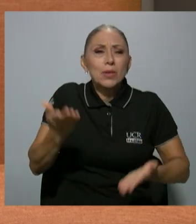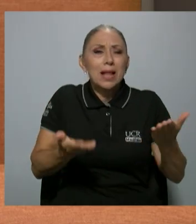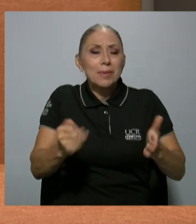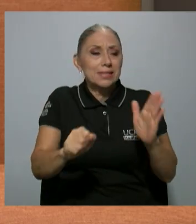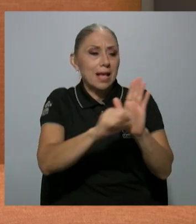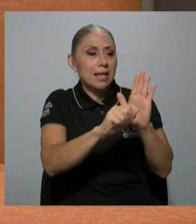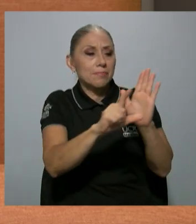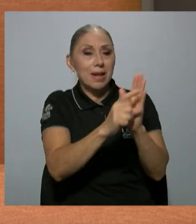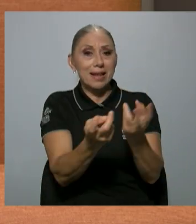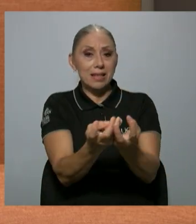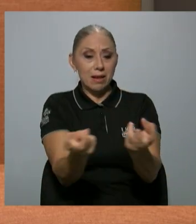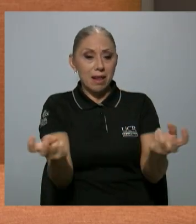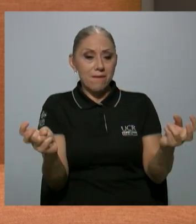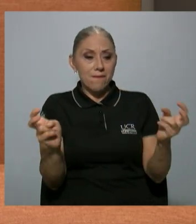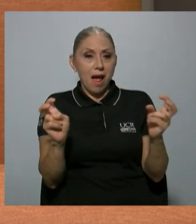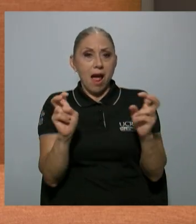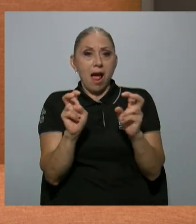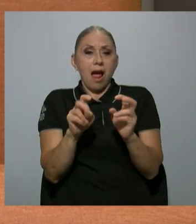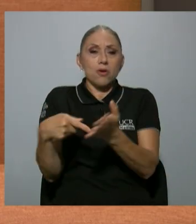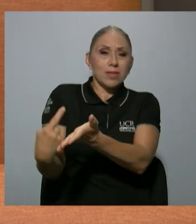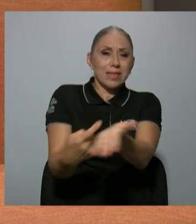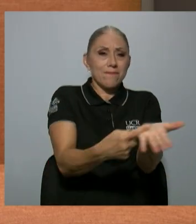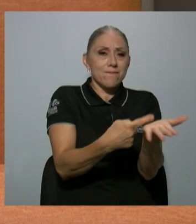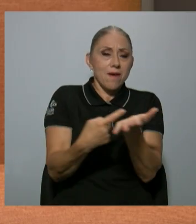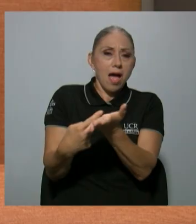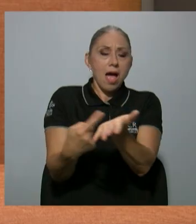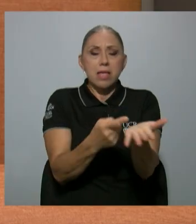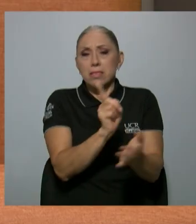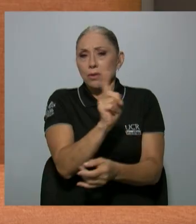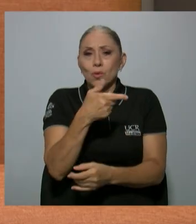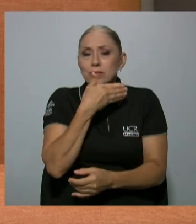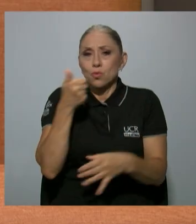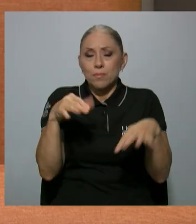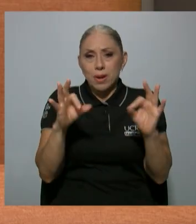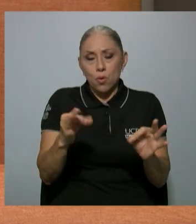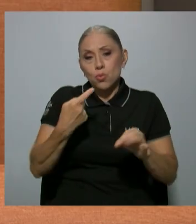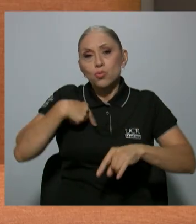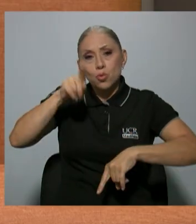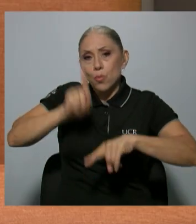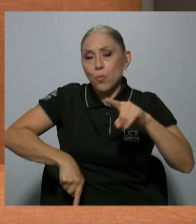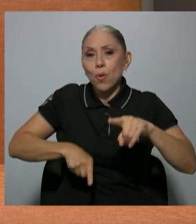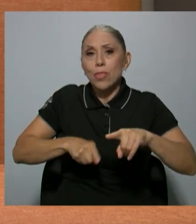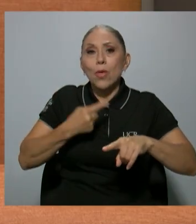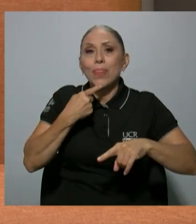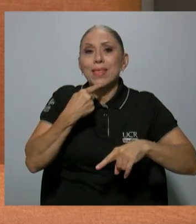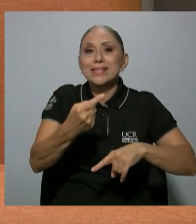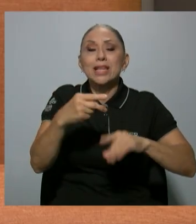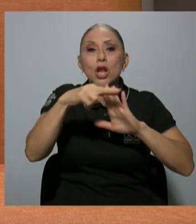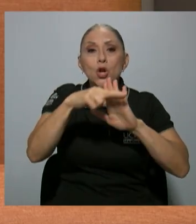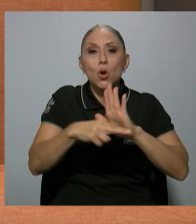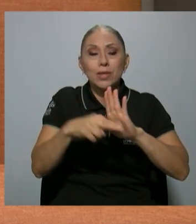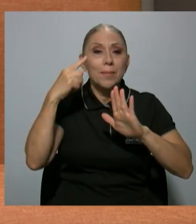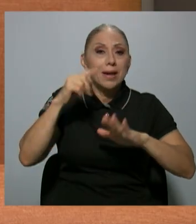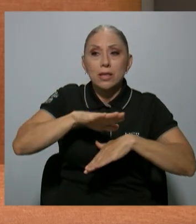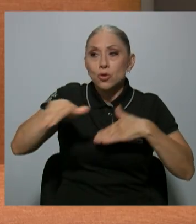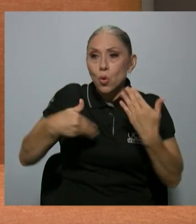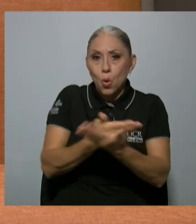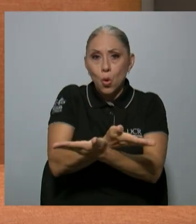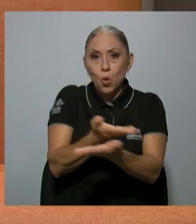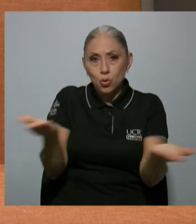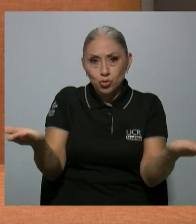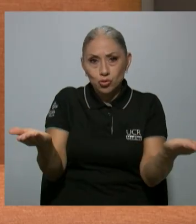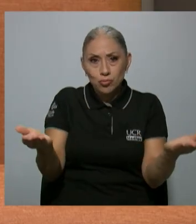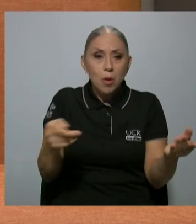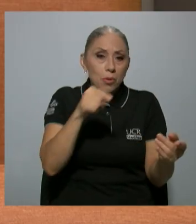pues, no ha sido el mejor. Yo no podría hablar de una nota para todos, porque creo que ciertamente representan